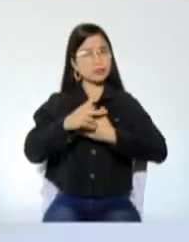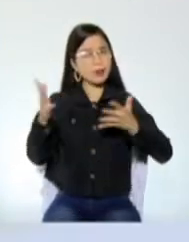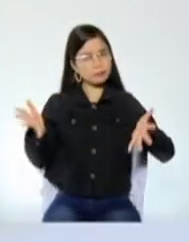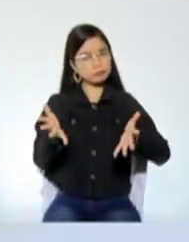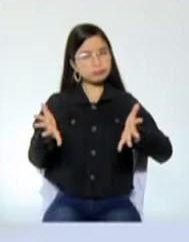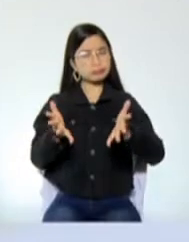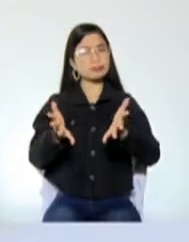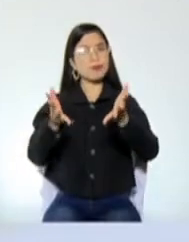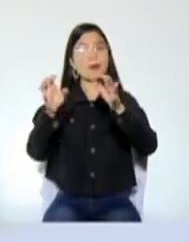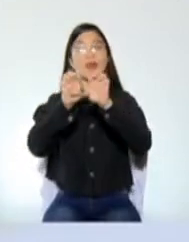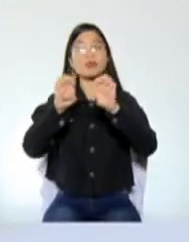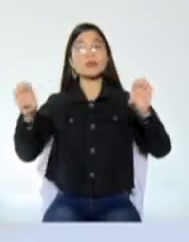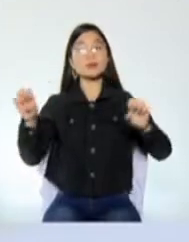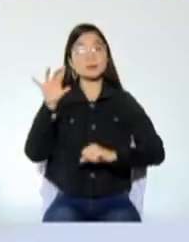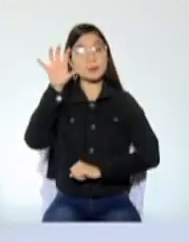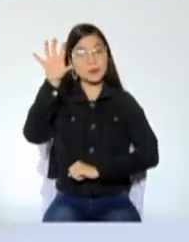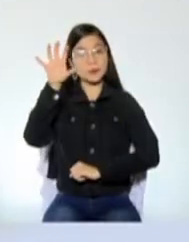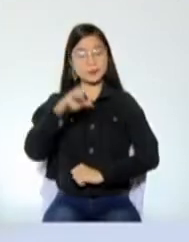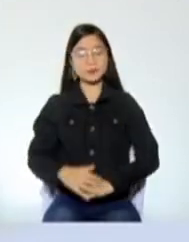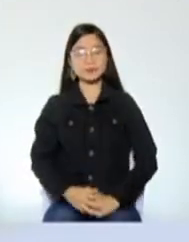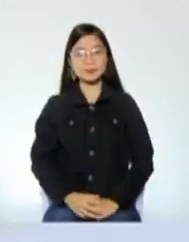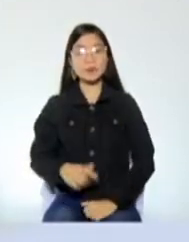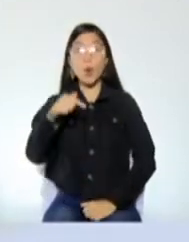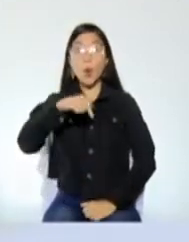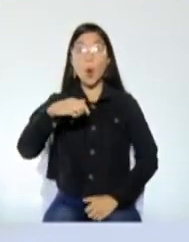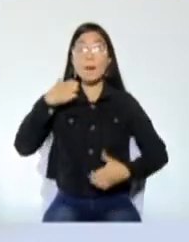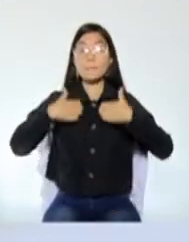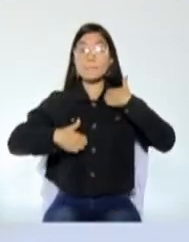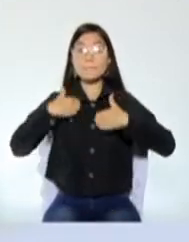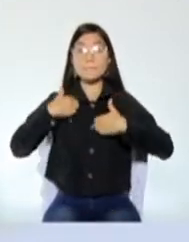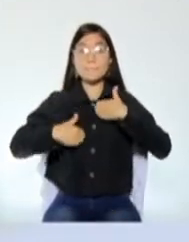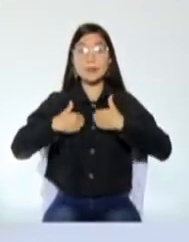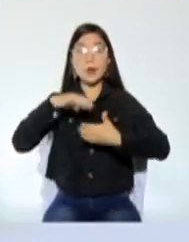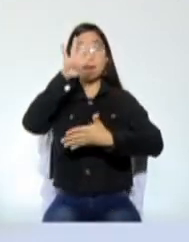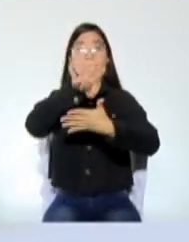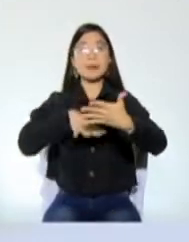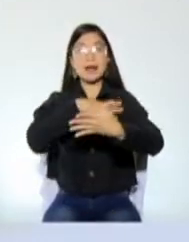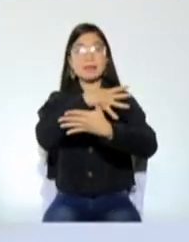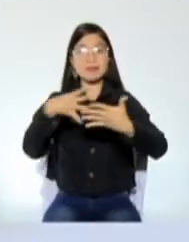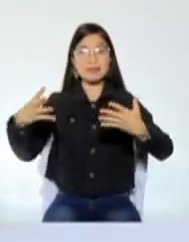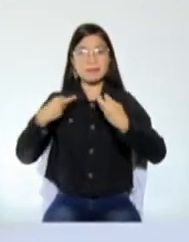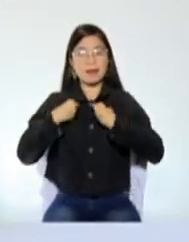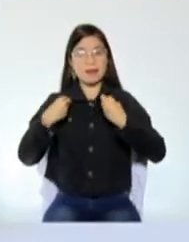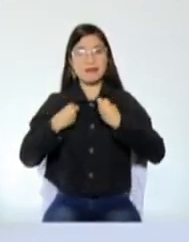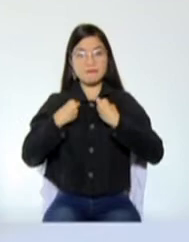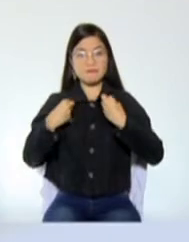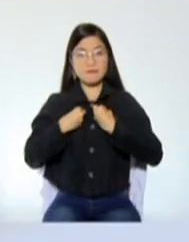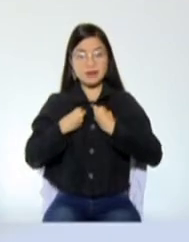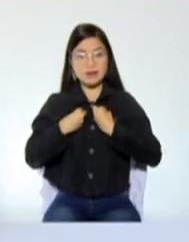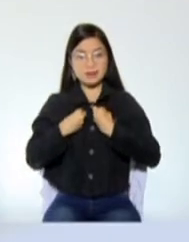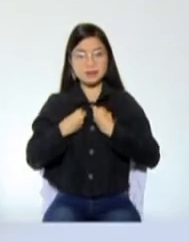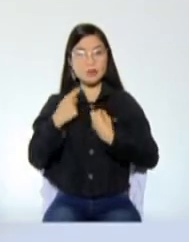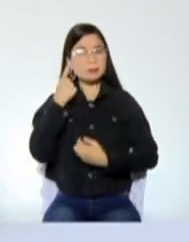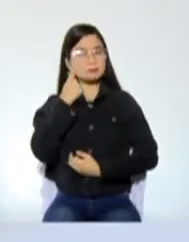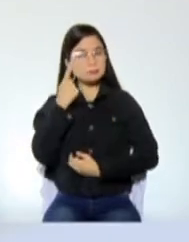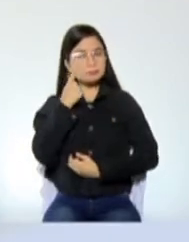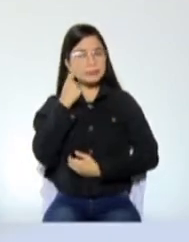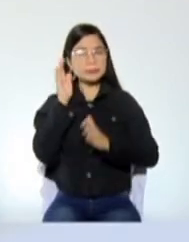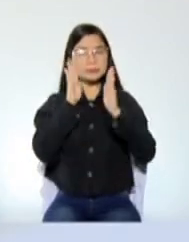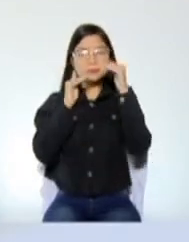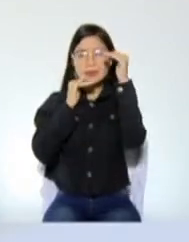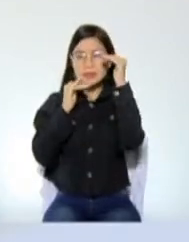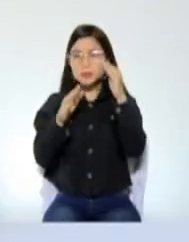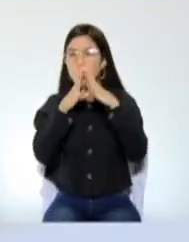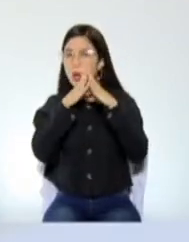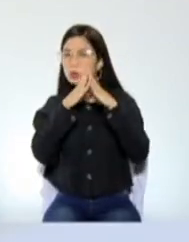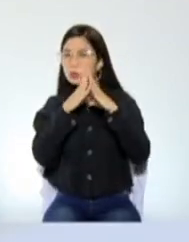la educación en nuestro país. Hoy, miércoles de Matemática para la Vida, los invito a que estén muy atentos a todas